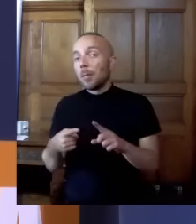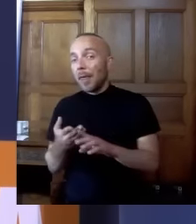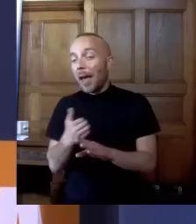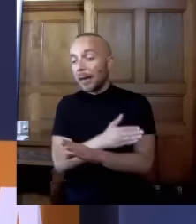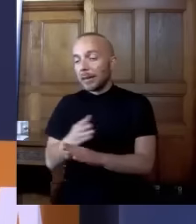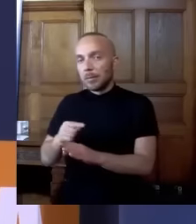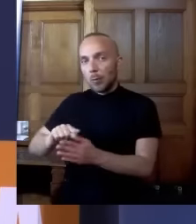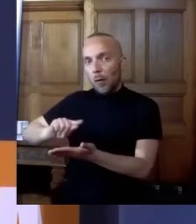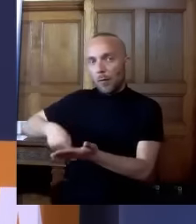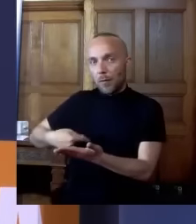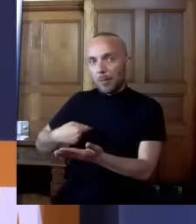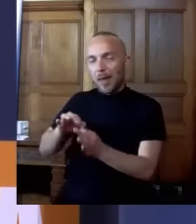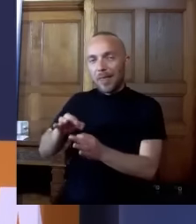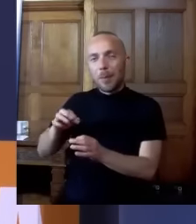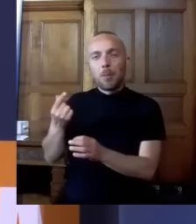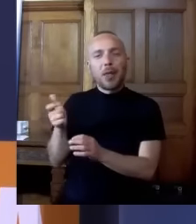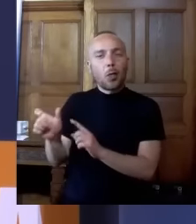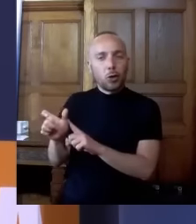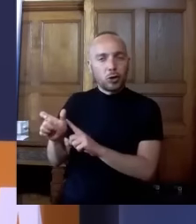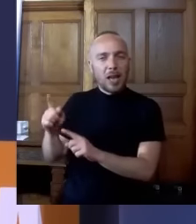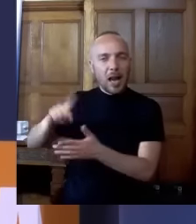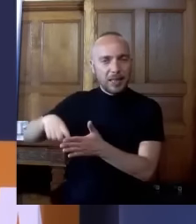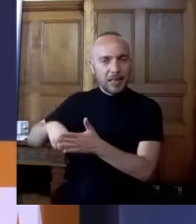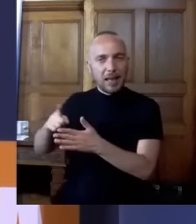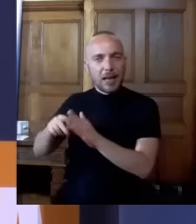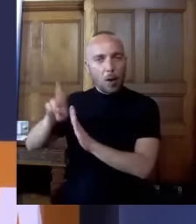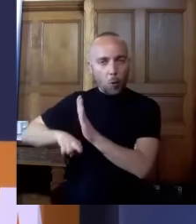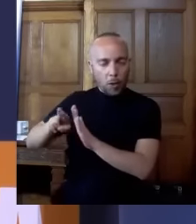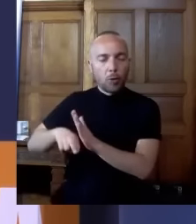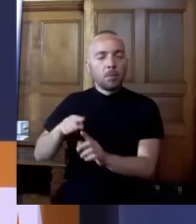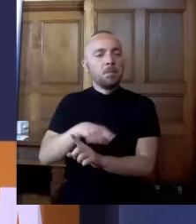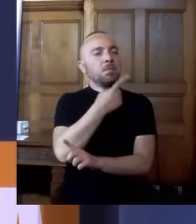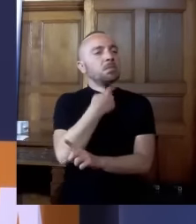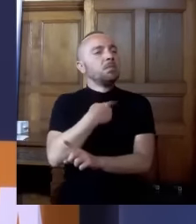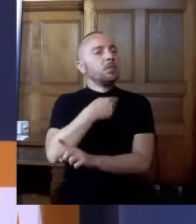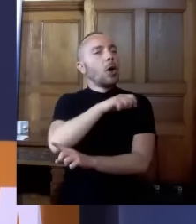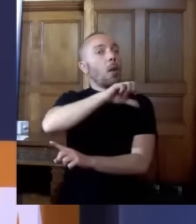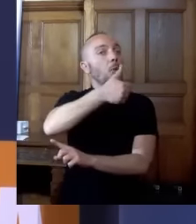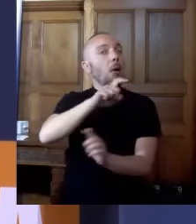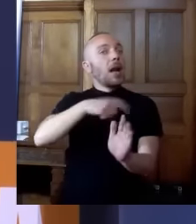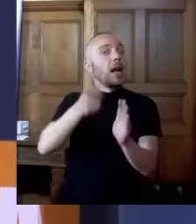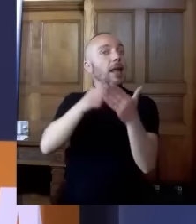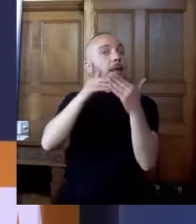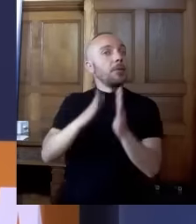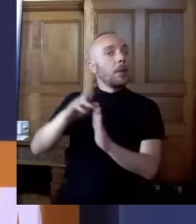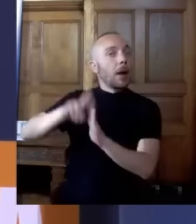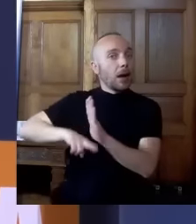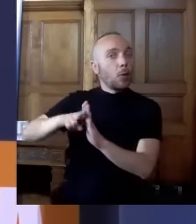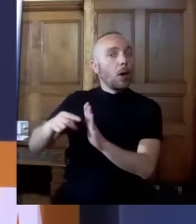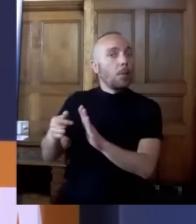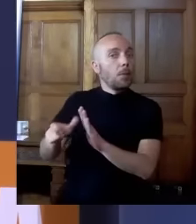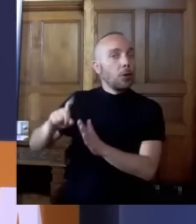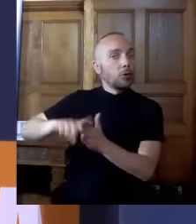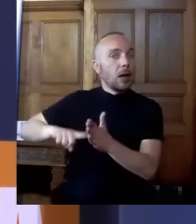regulación de precios del alquiler que nunca jamás el partido socialista iba a aprobar una ley de vivienda que permitiera La regulación de precios del